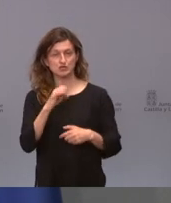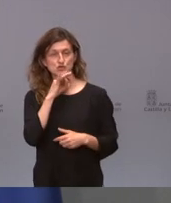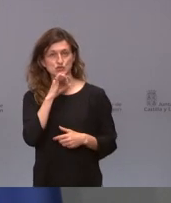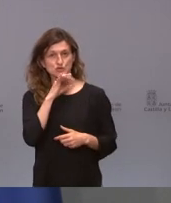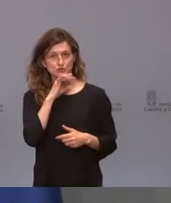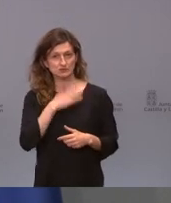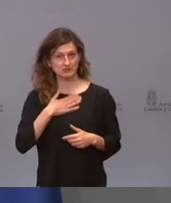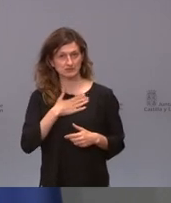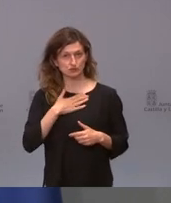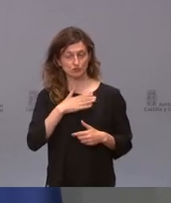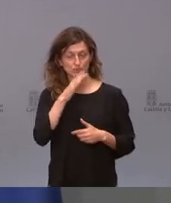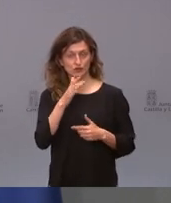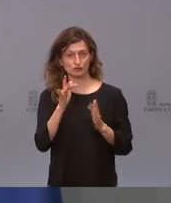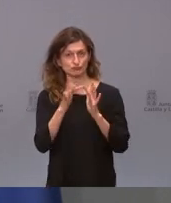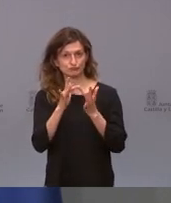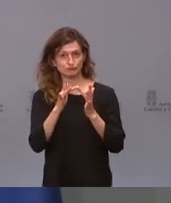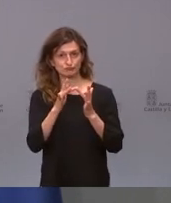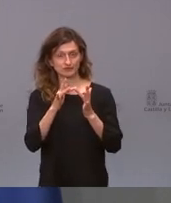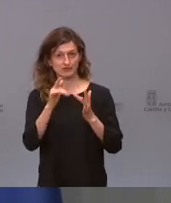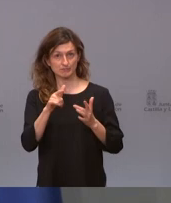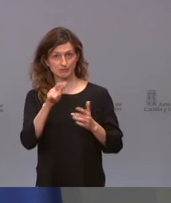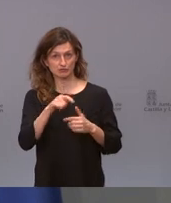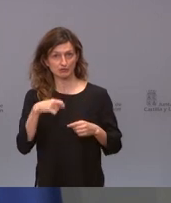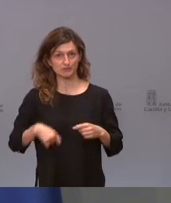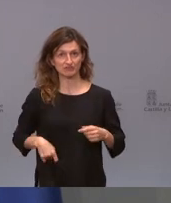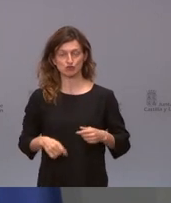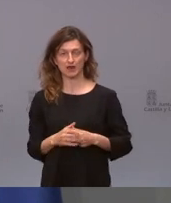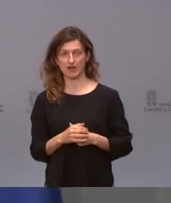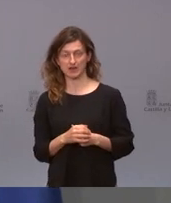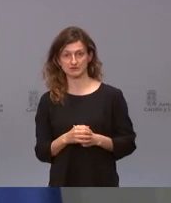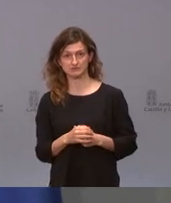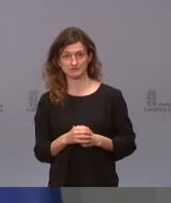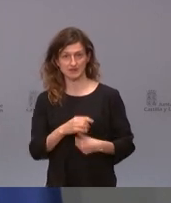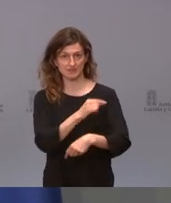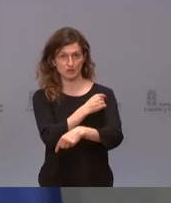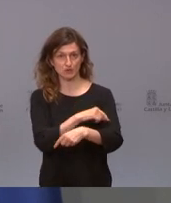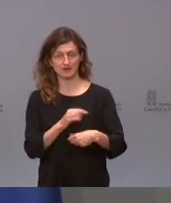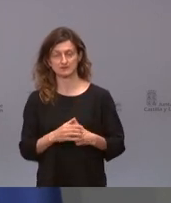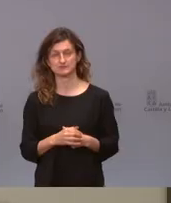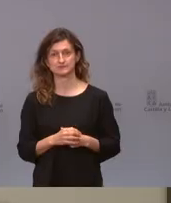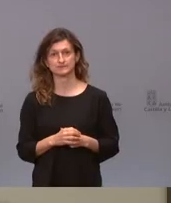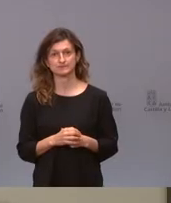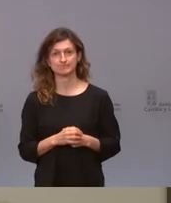también con él con el trato que se está dispensando por parte de los profesionales que hacen esta vacunación